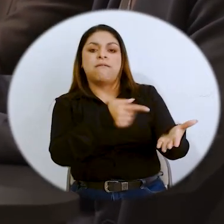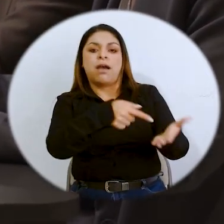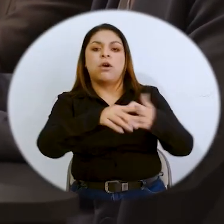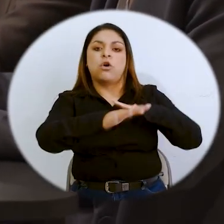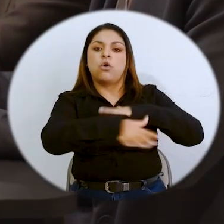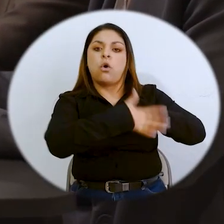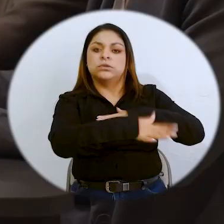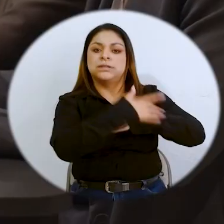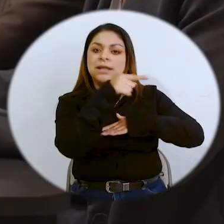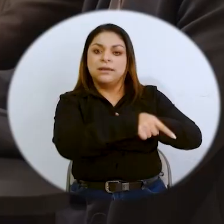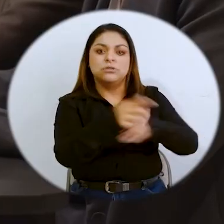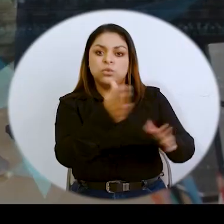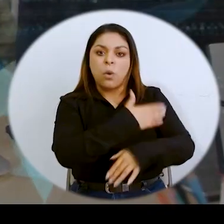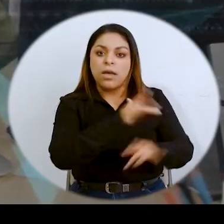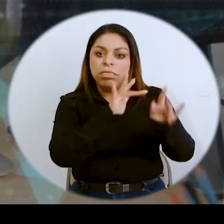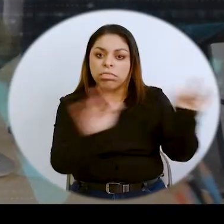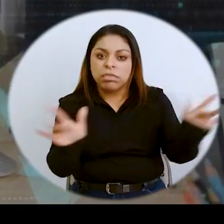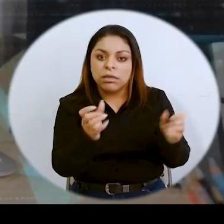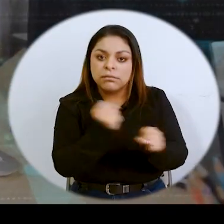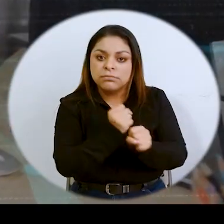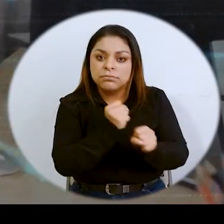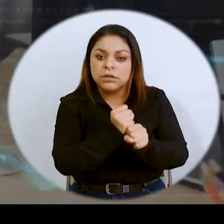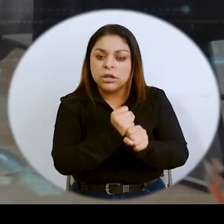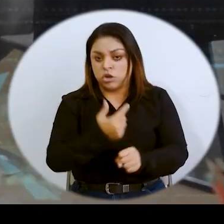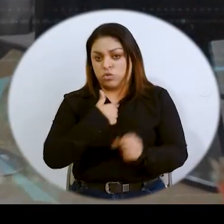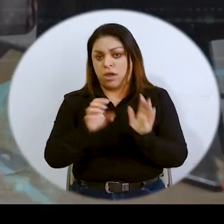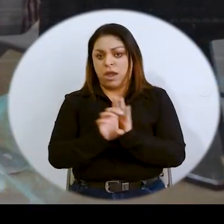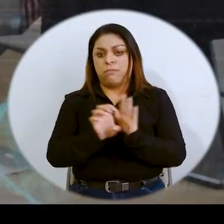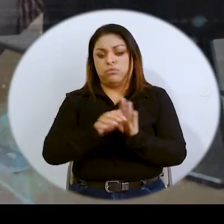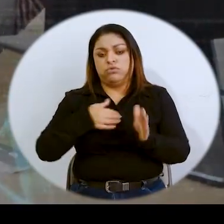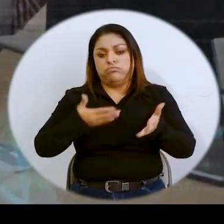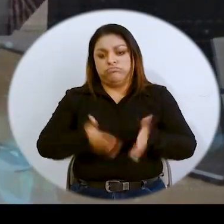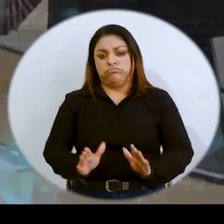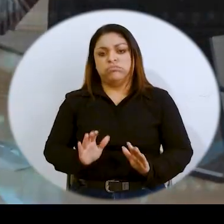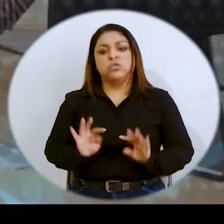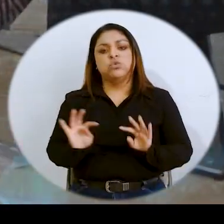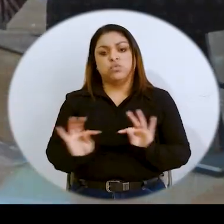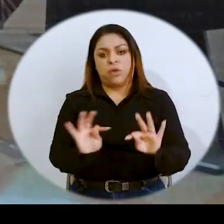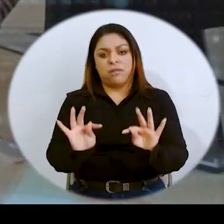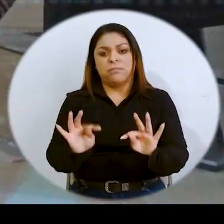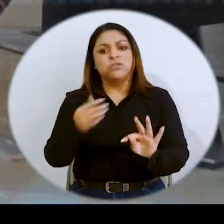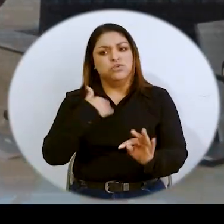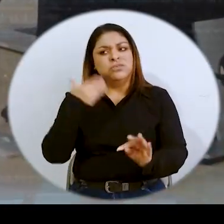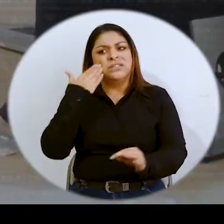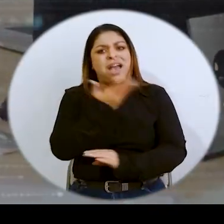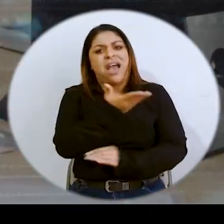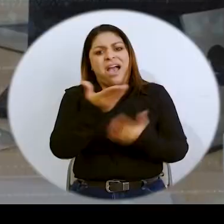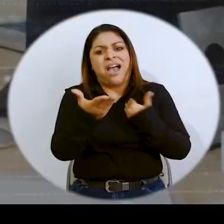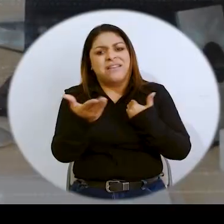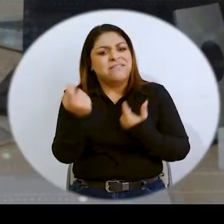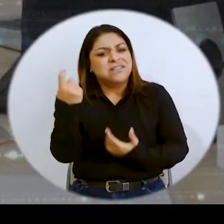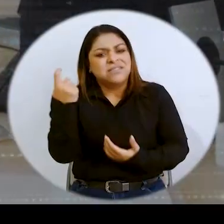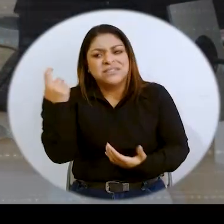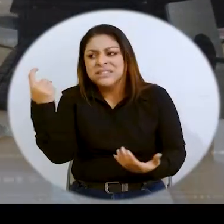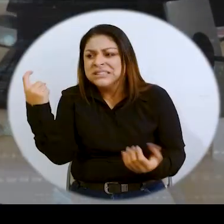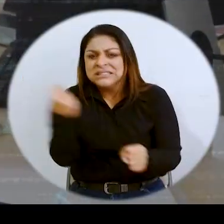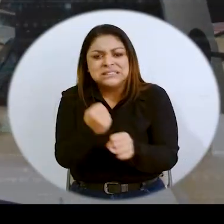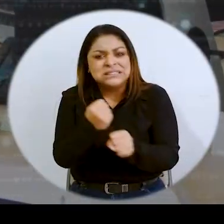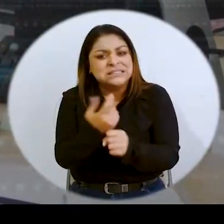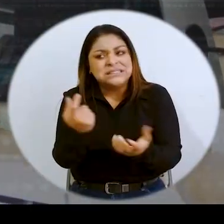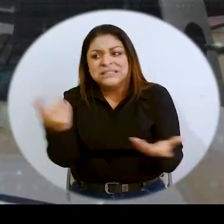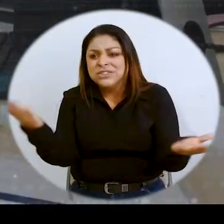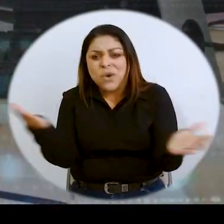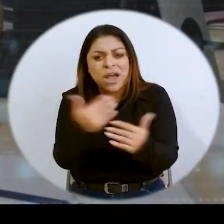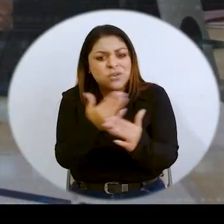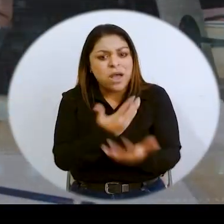a las costas, a las zonas donde no hay empleo. O sea, yo originaria soy de Turrialba y yo sé la cantidad de empleo que hace